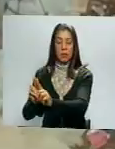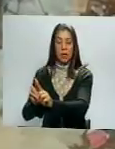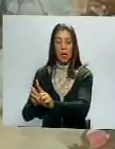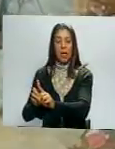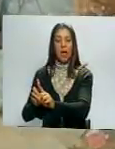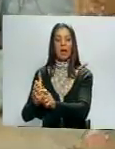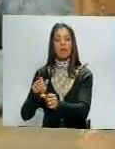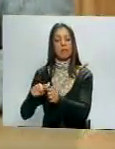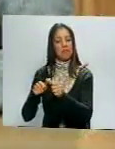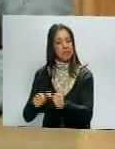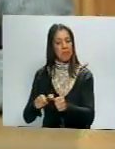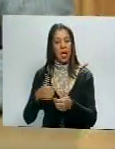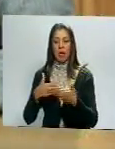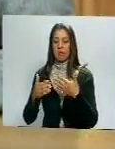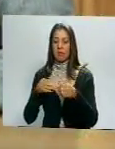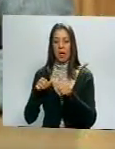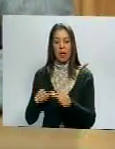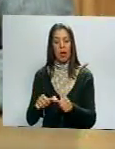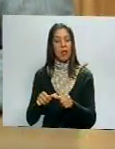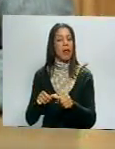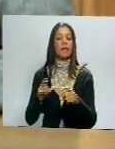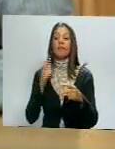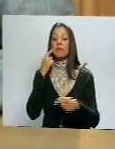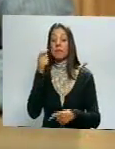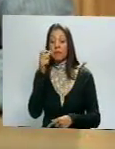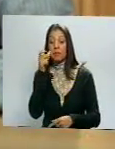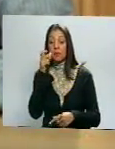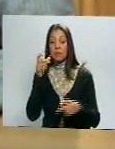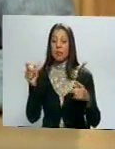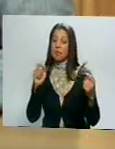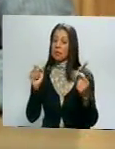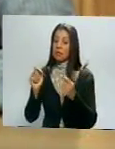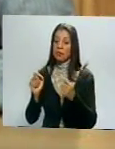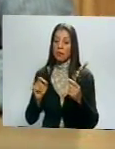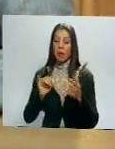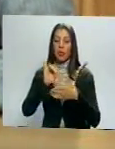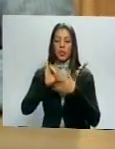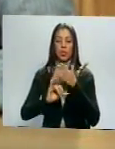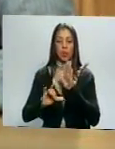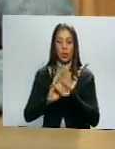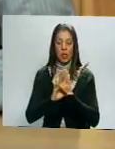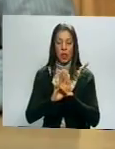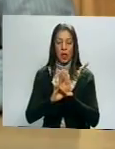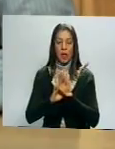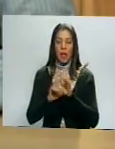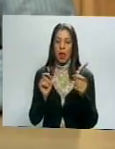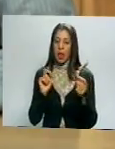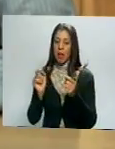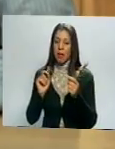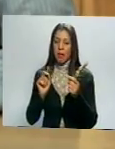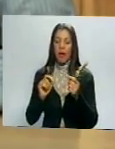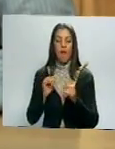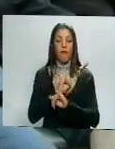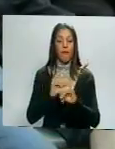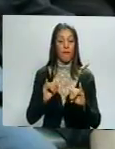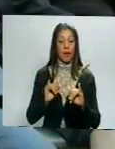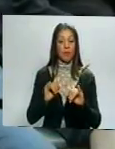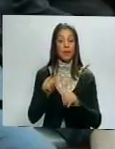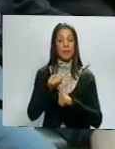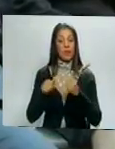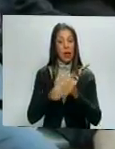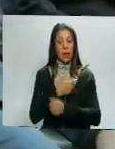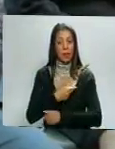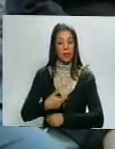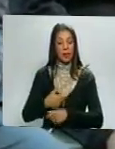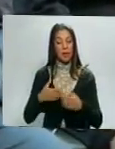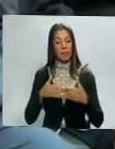en el hemiciclo para lo que era el proceso de discusión del referido proyecto de ley. Al finalizar el cometido, el primer vicepresidente abrió el